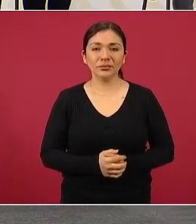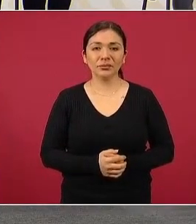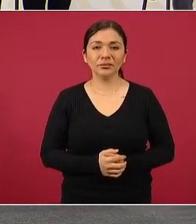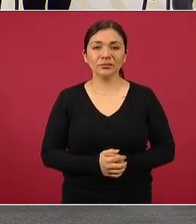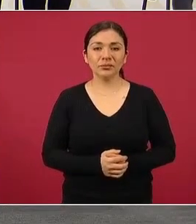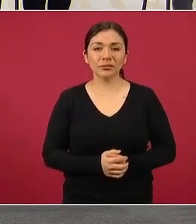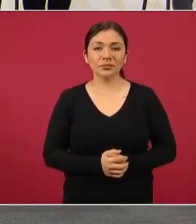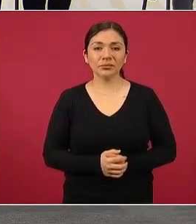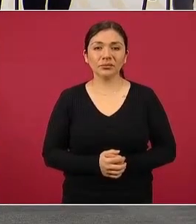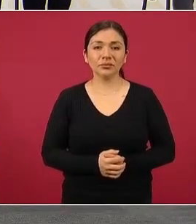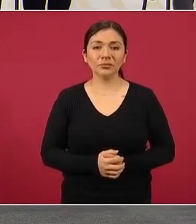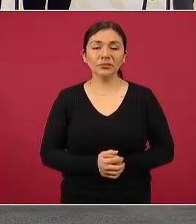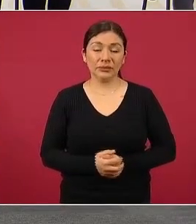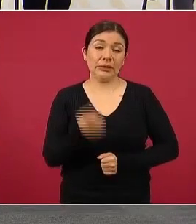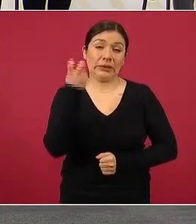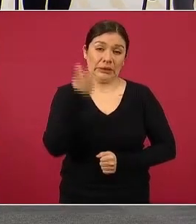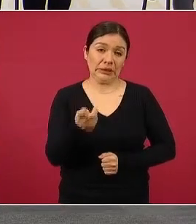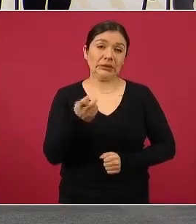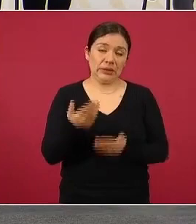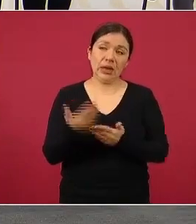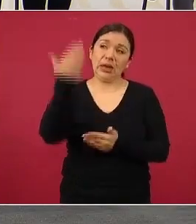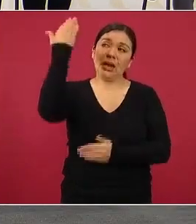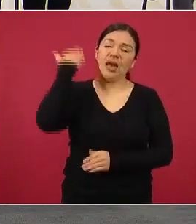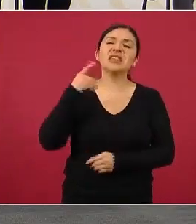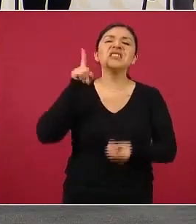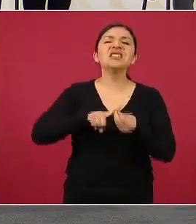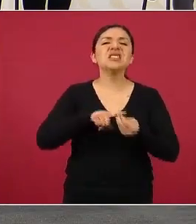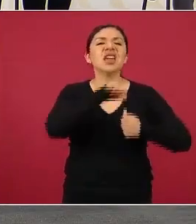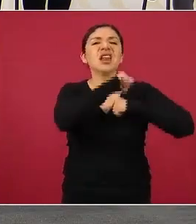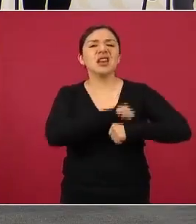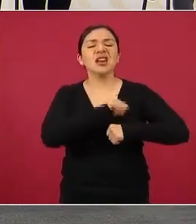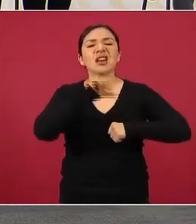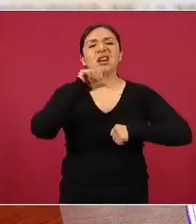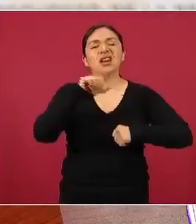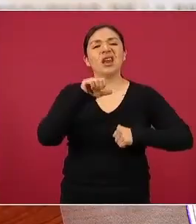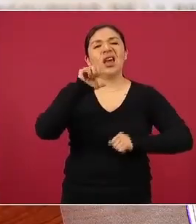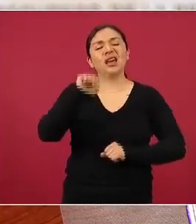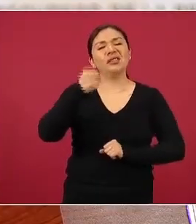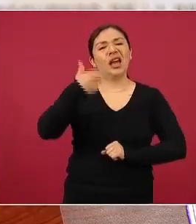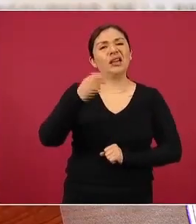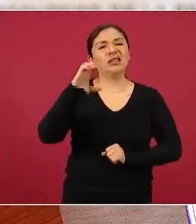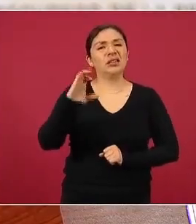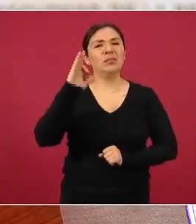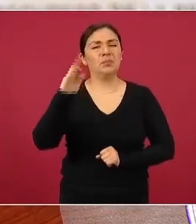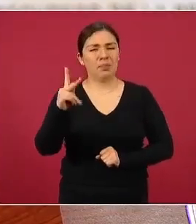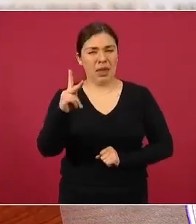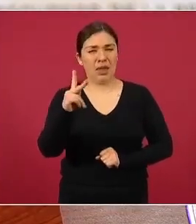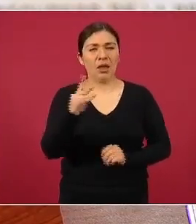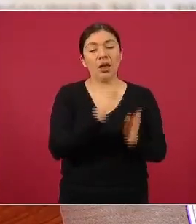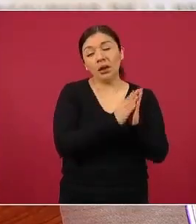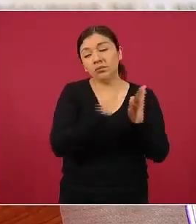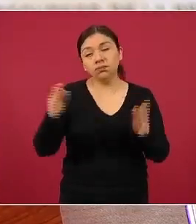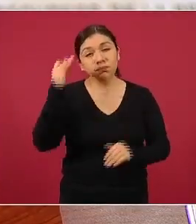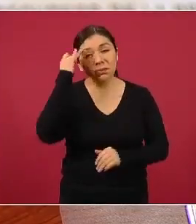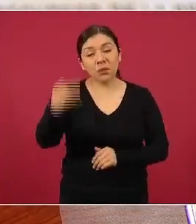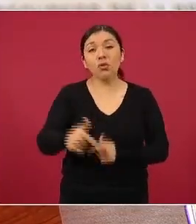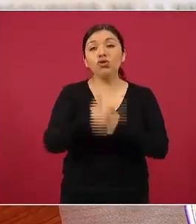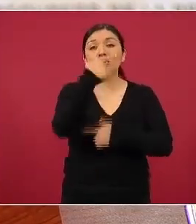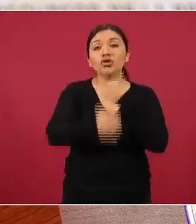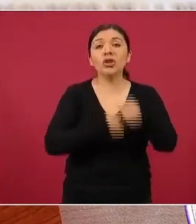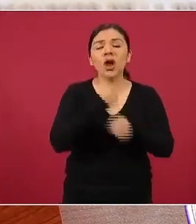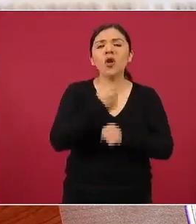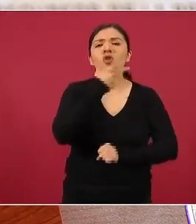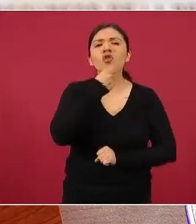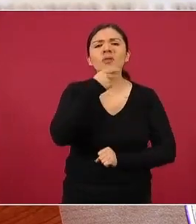En ese entonces era secretario de Hacienda, cuando menos lo fue en 12 años, Antonio